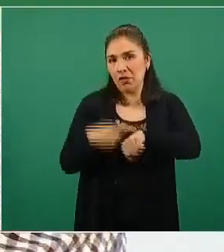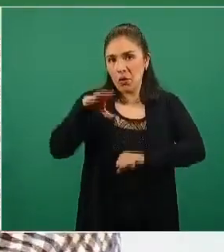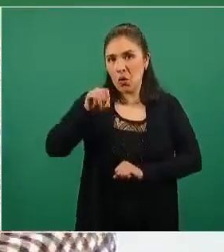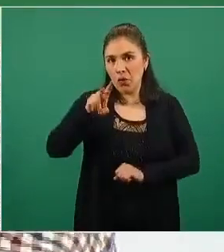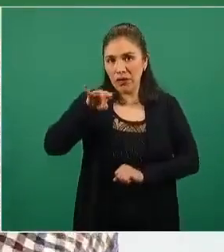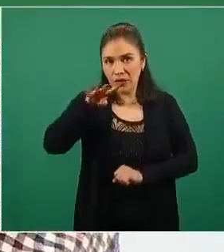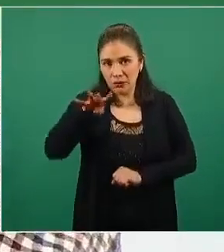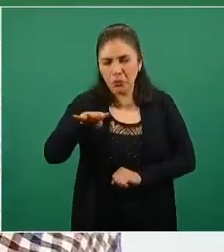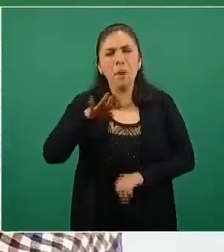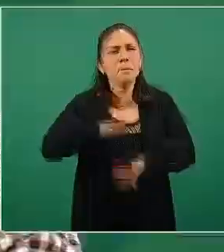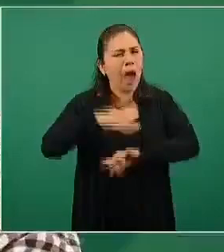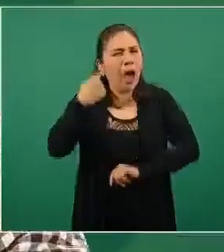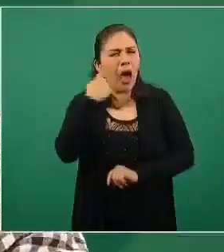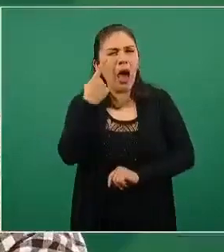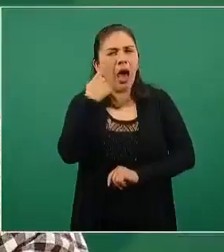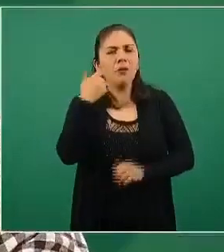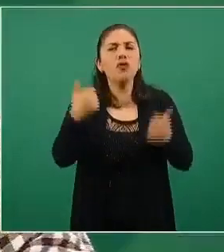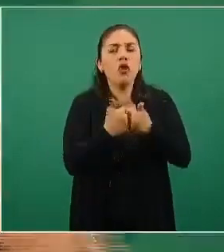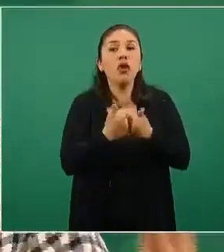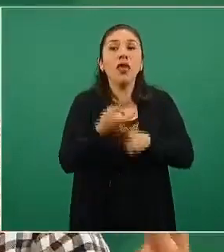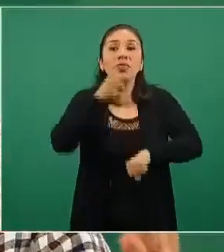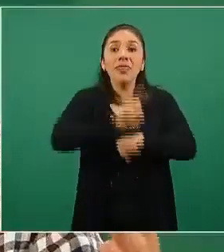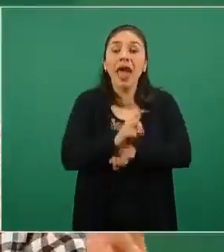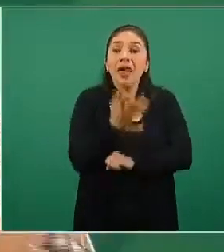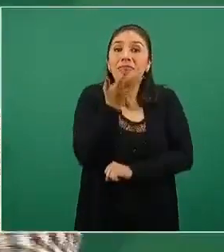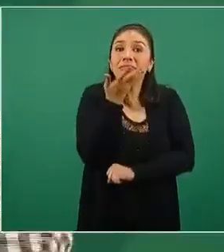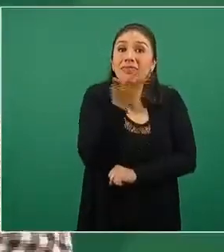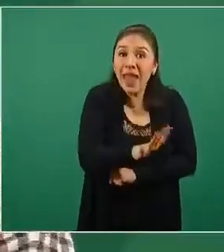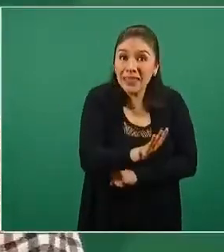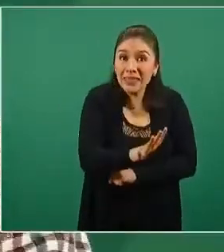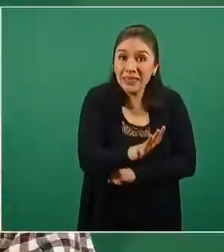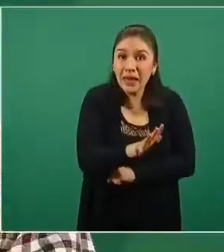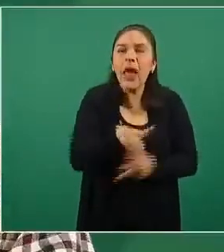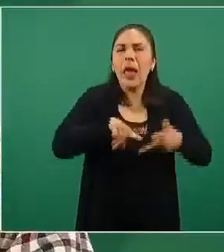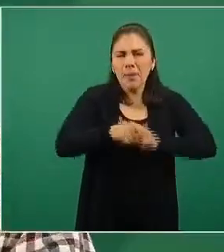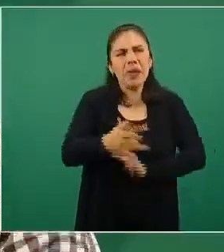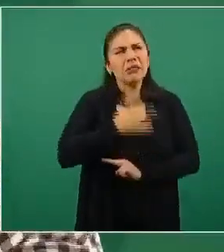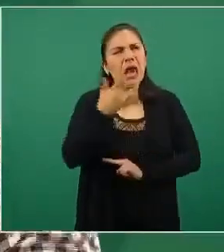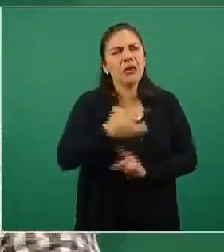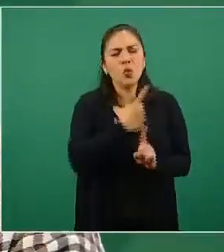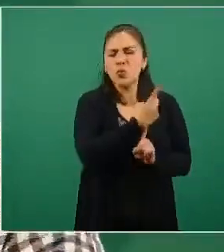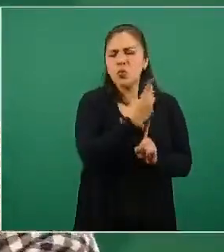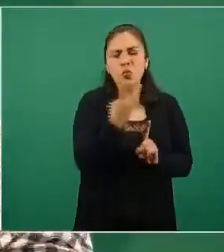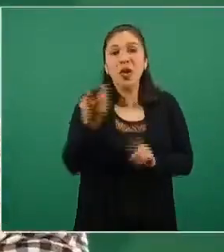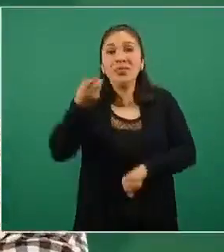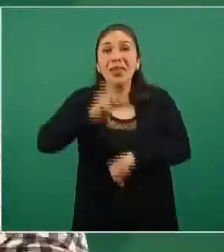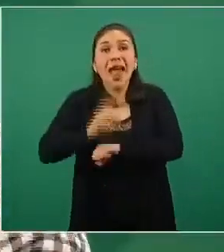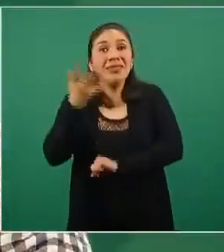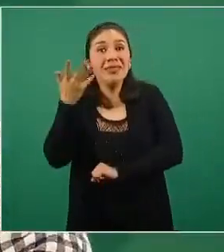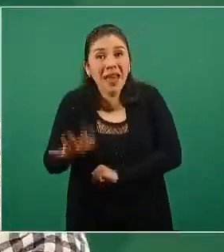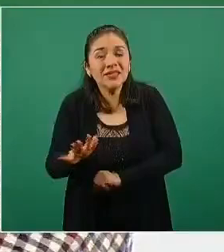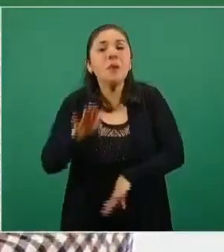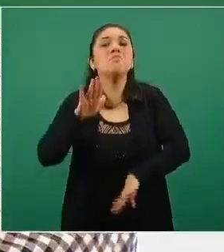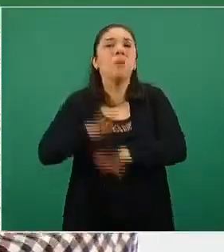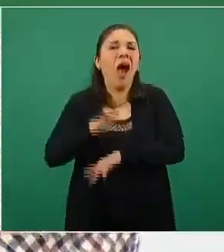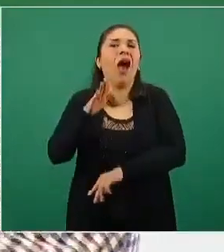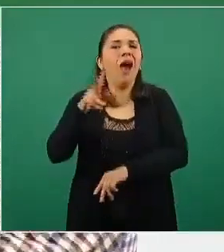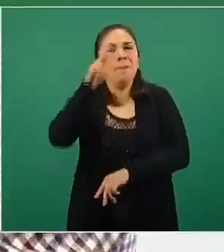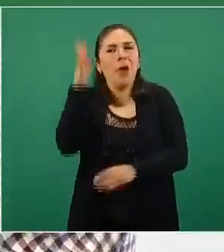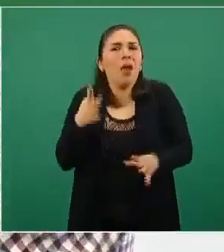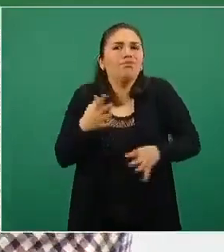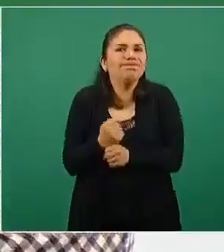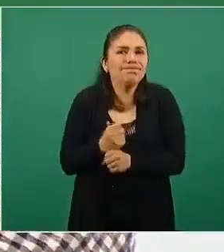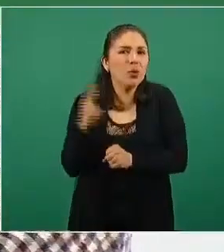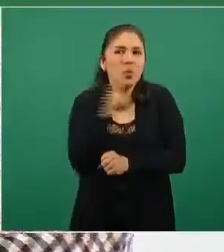COVID-19, ocurre mayormente después del día 10, desde el inicio de los síntomas. Entonces la fase 1, por daño viral